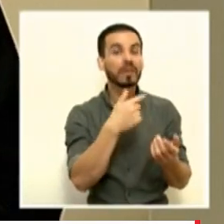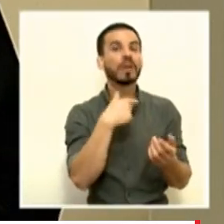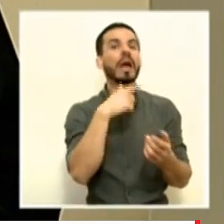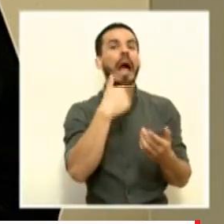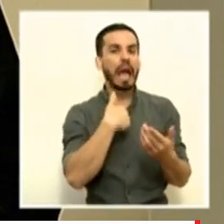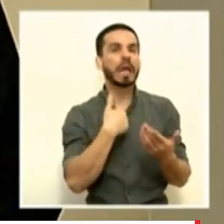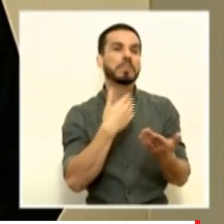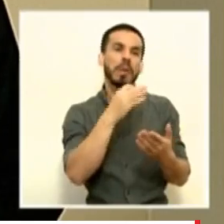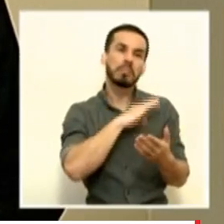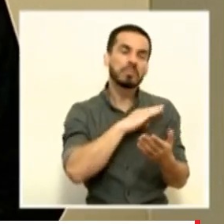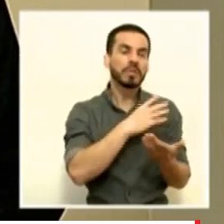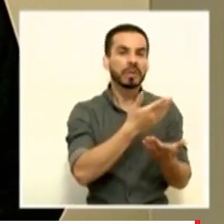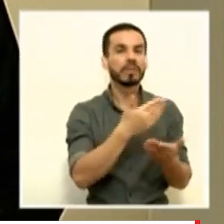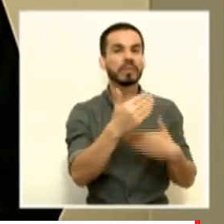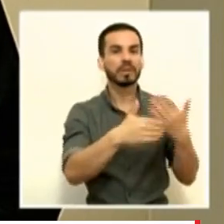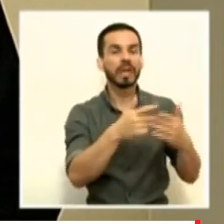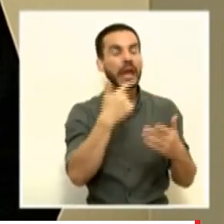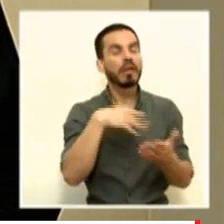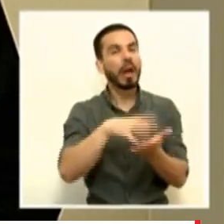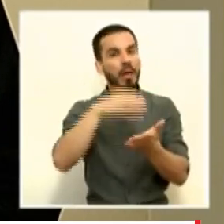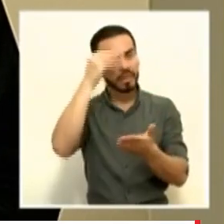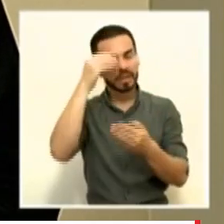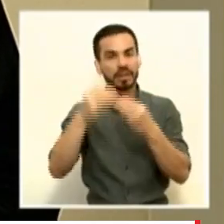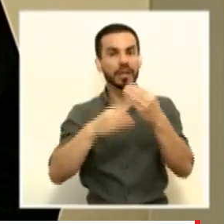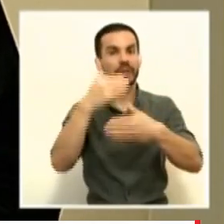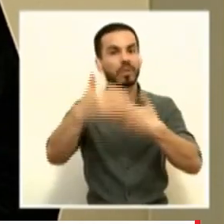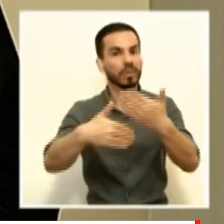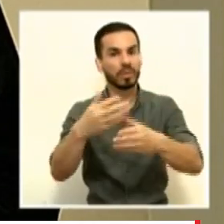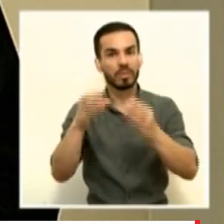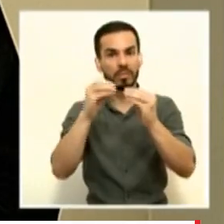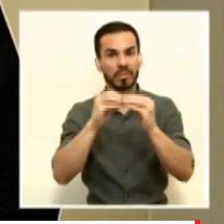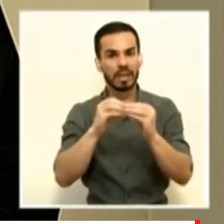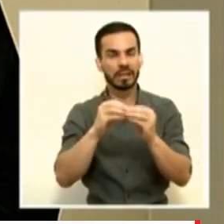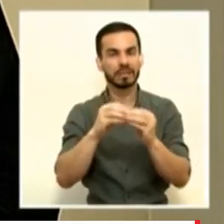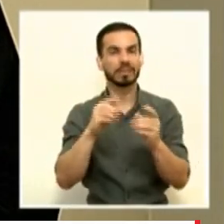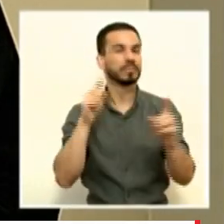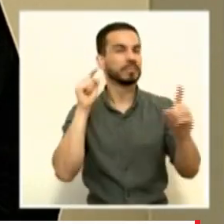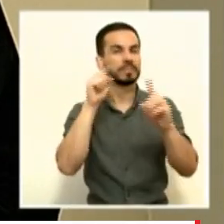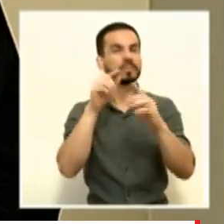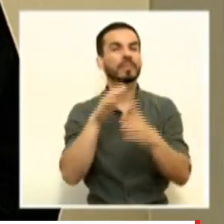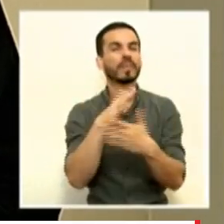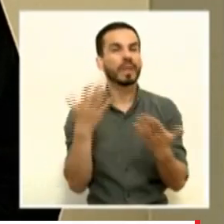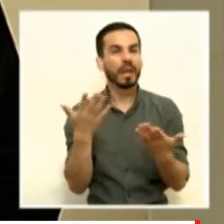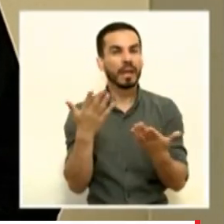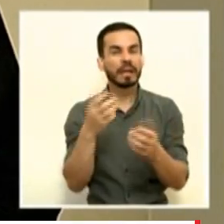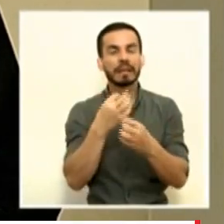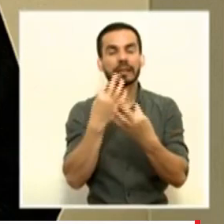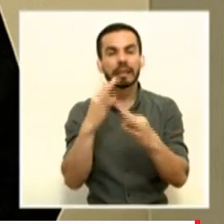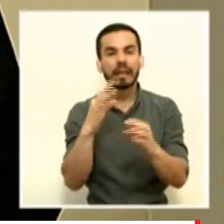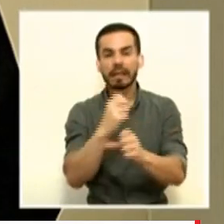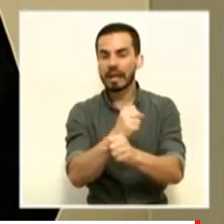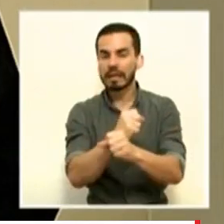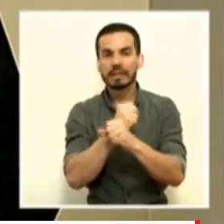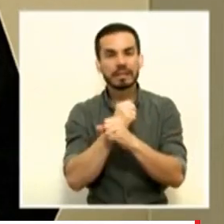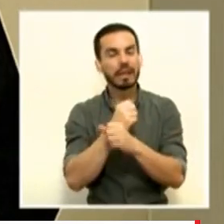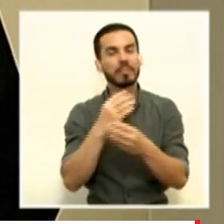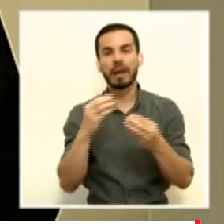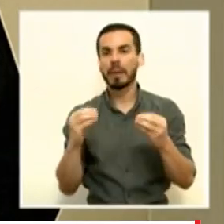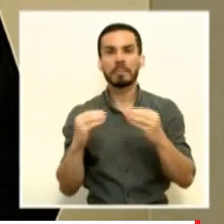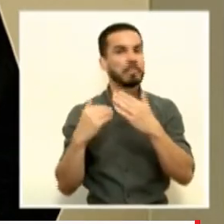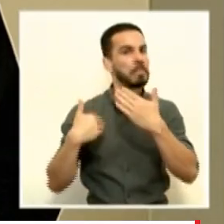ir aprendiendo el tiempo respecto a esta enfermedad. La consigna es tratar de salvar la mayor cantidad de vidas